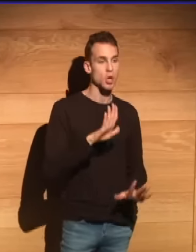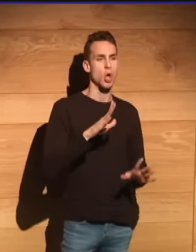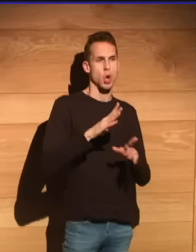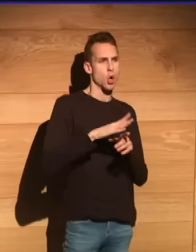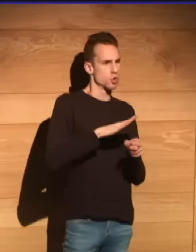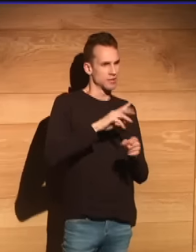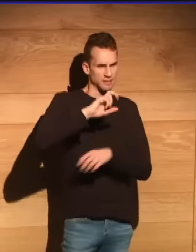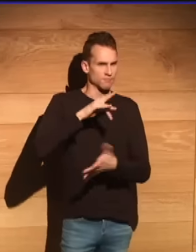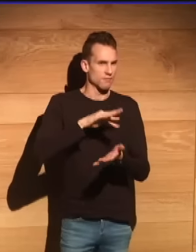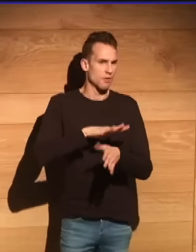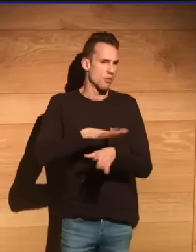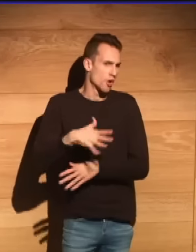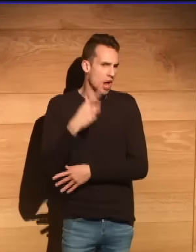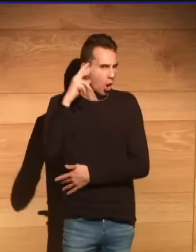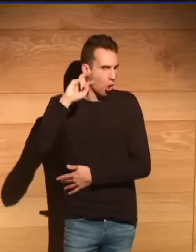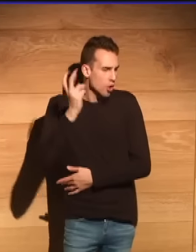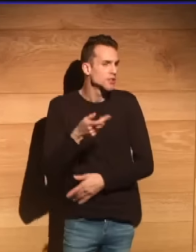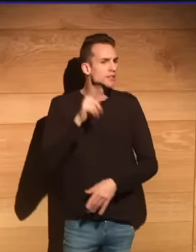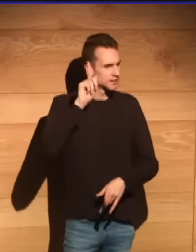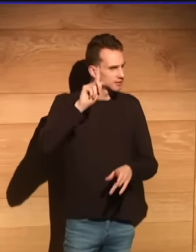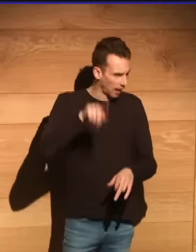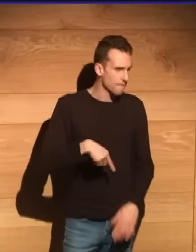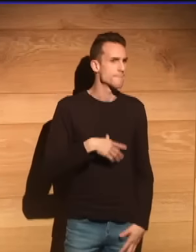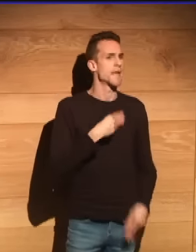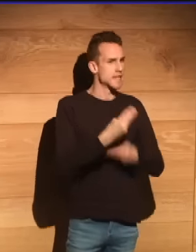y una necesidad real de